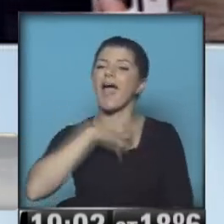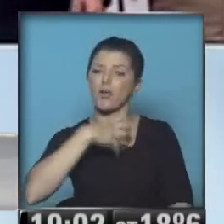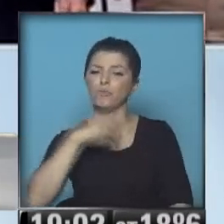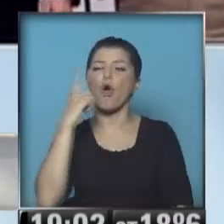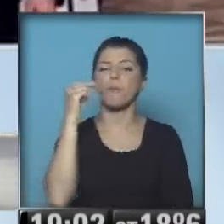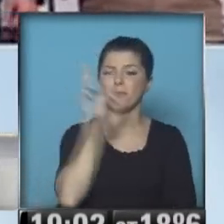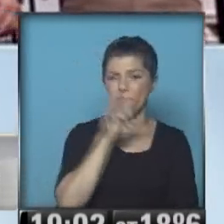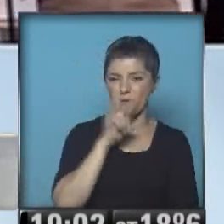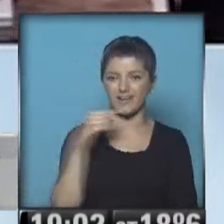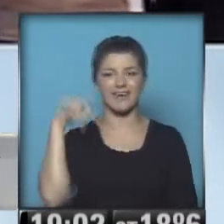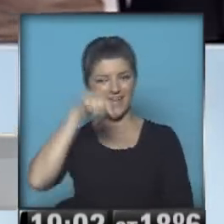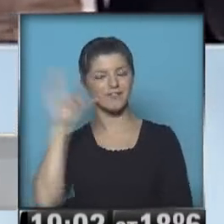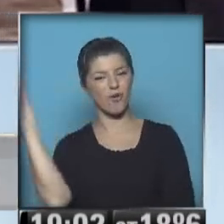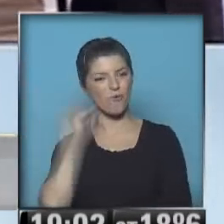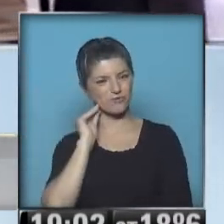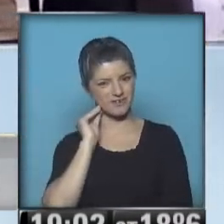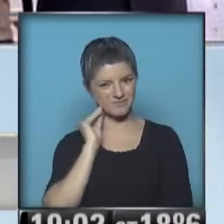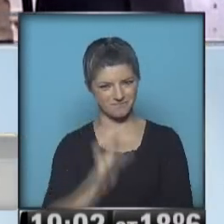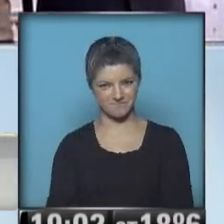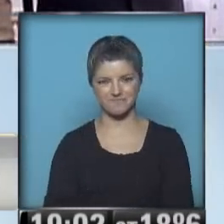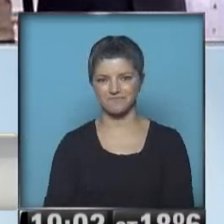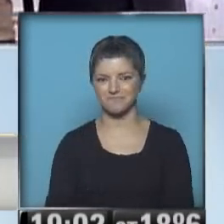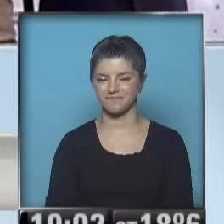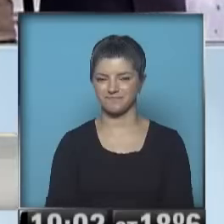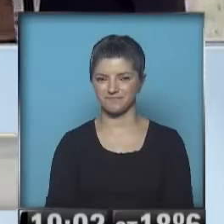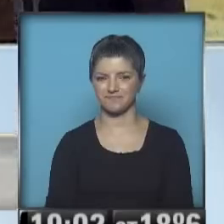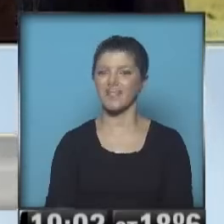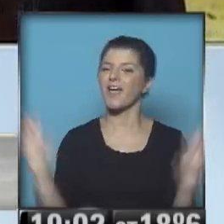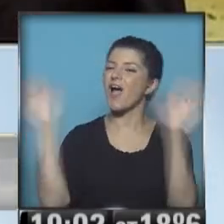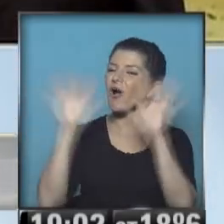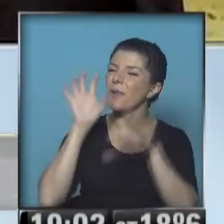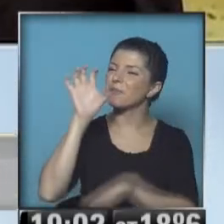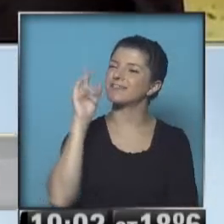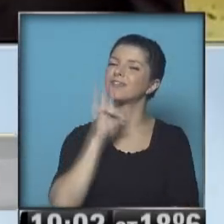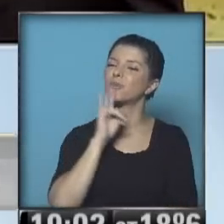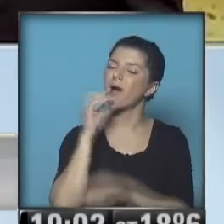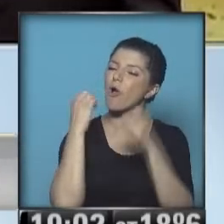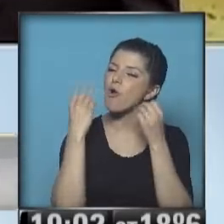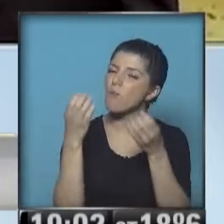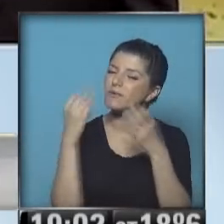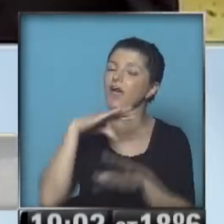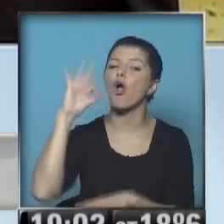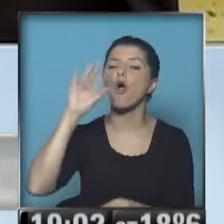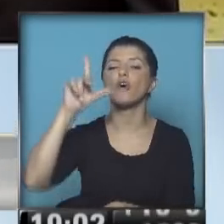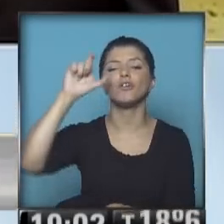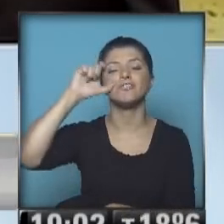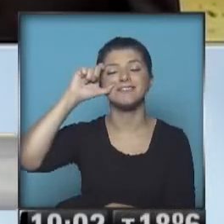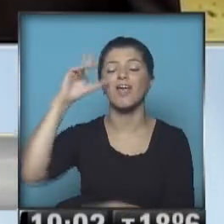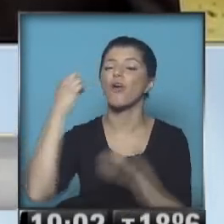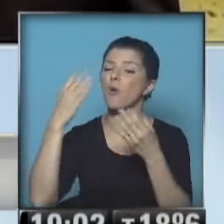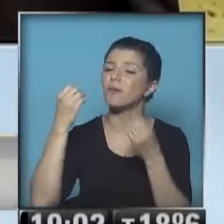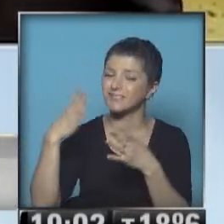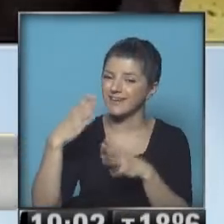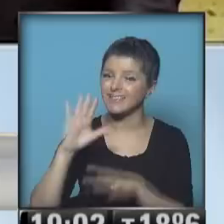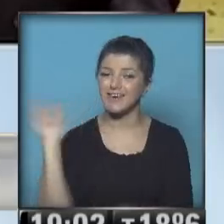que le escuchan atentamente. Hola, Tucumán, ¿cómo están? ¿Qué tal, José? ¿Cómo estás? Y todos los que